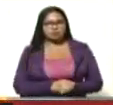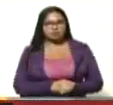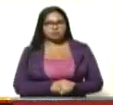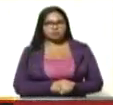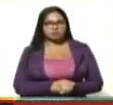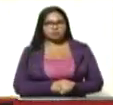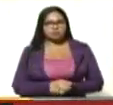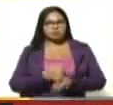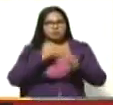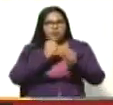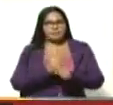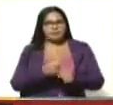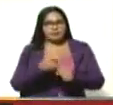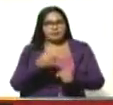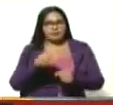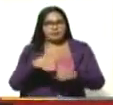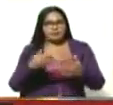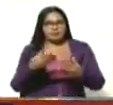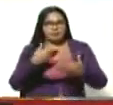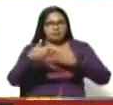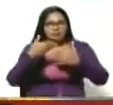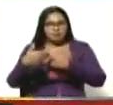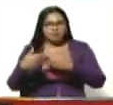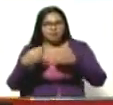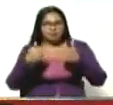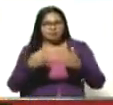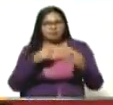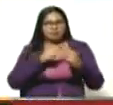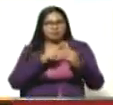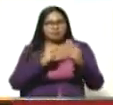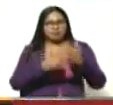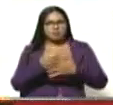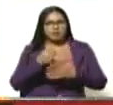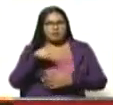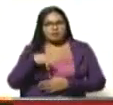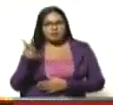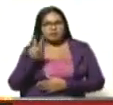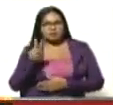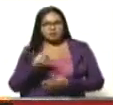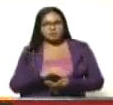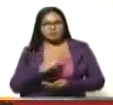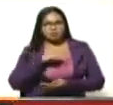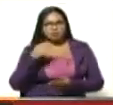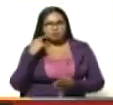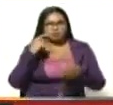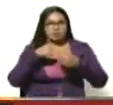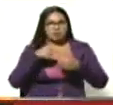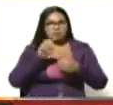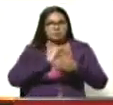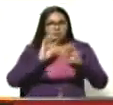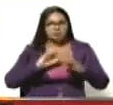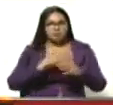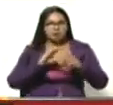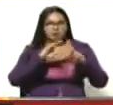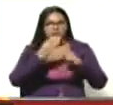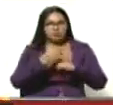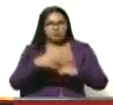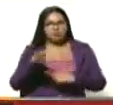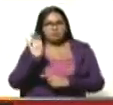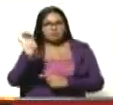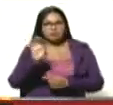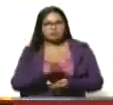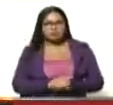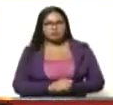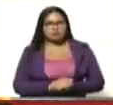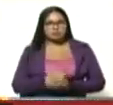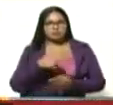Y esperan que interactuemos, que conozcamos a los venezolanos y seamos parte y experimentemos la cultura del país. Y